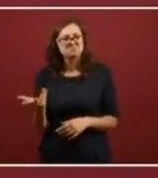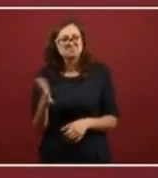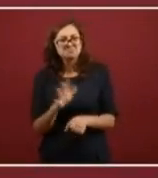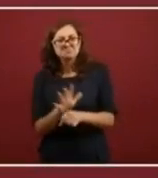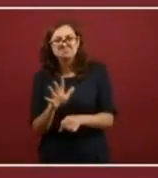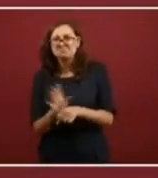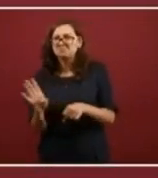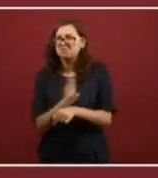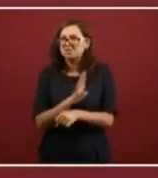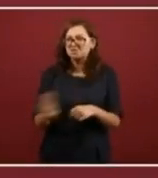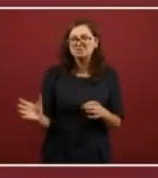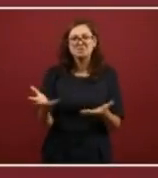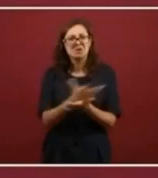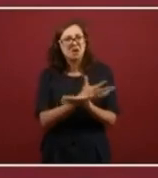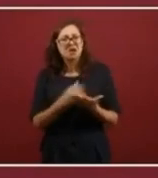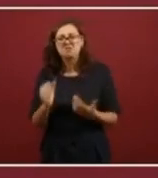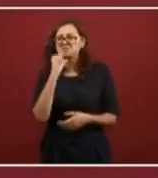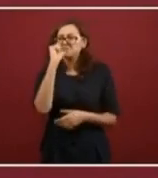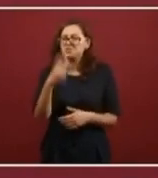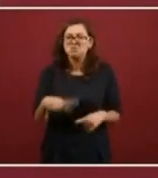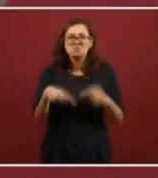ningún beneficio, y